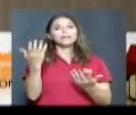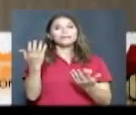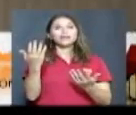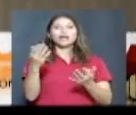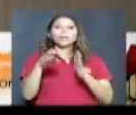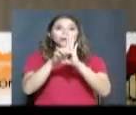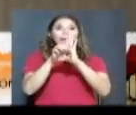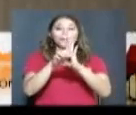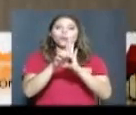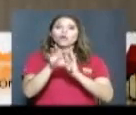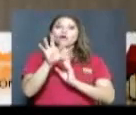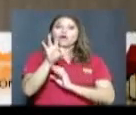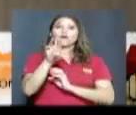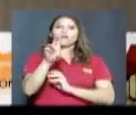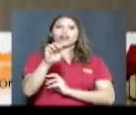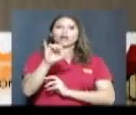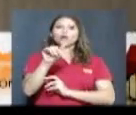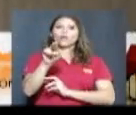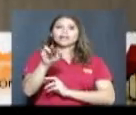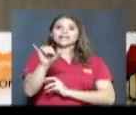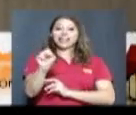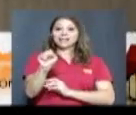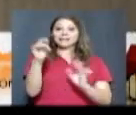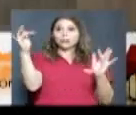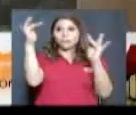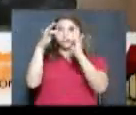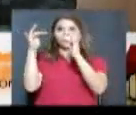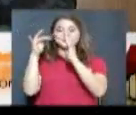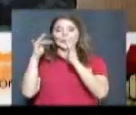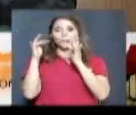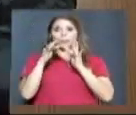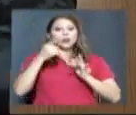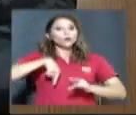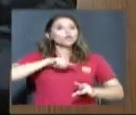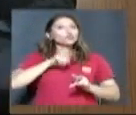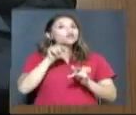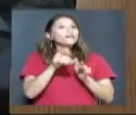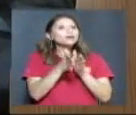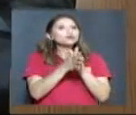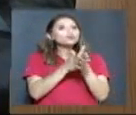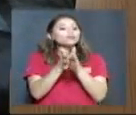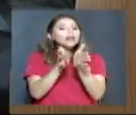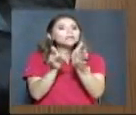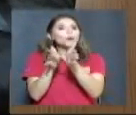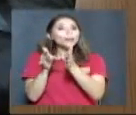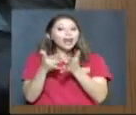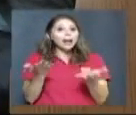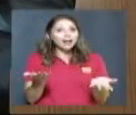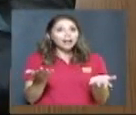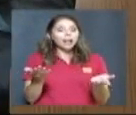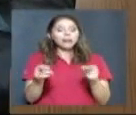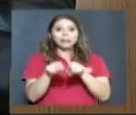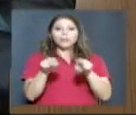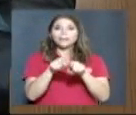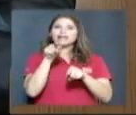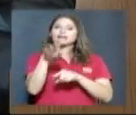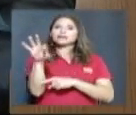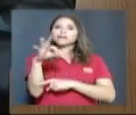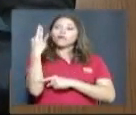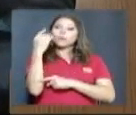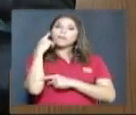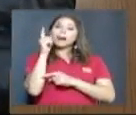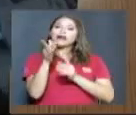nosotros, a diferencia del agua, nosotros tenemos que explotarla de cierta manera. Y esa forma de explotarla también, digamos, no